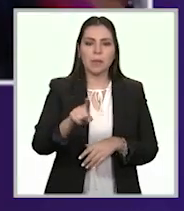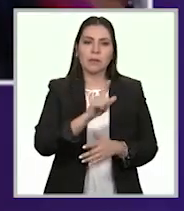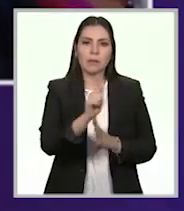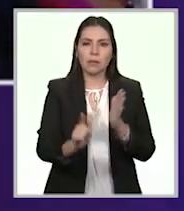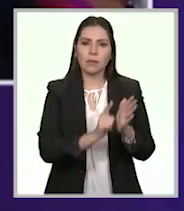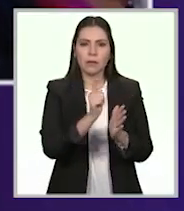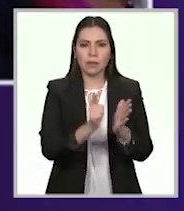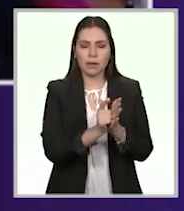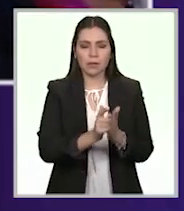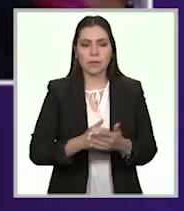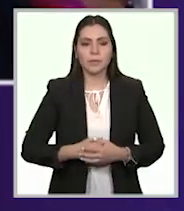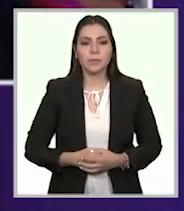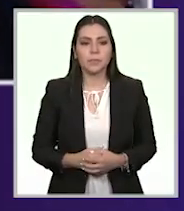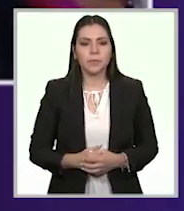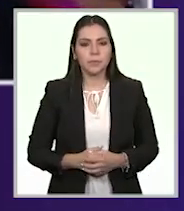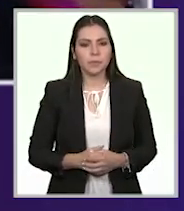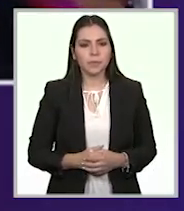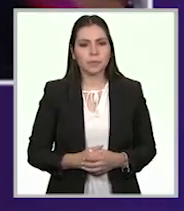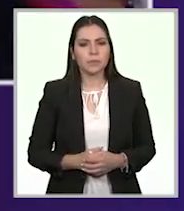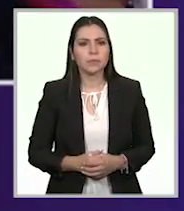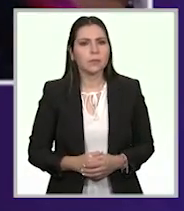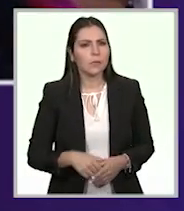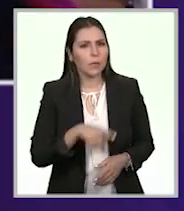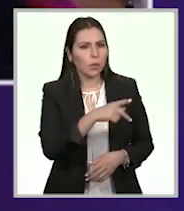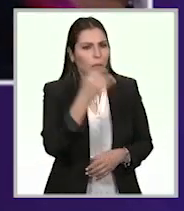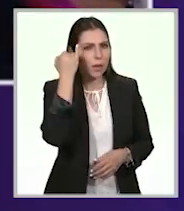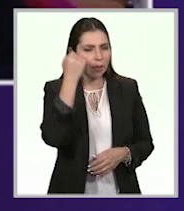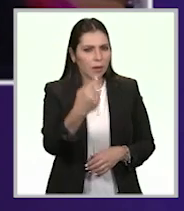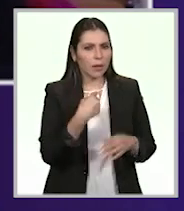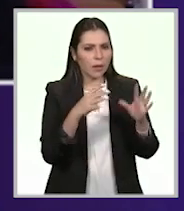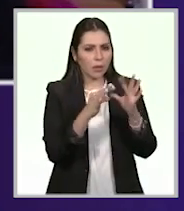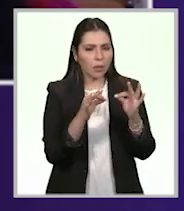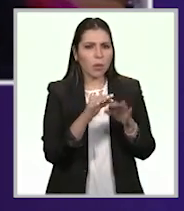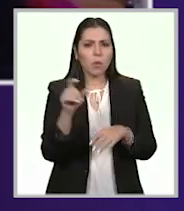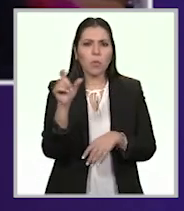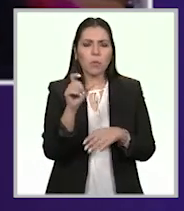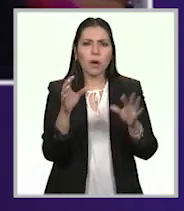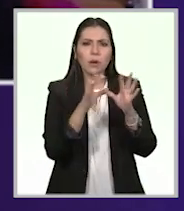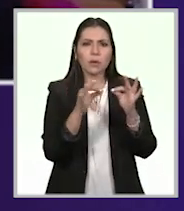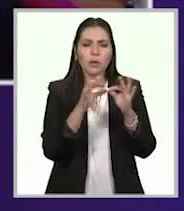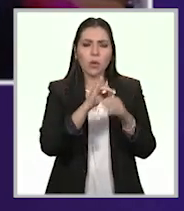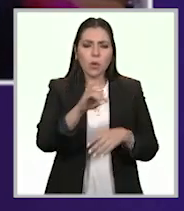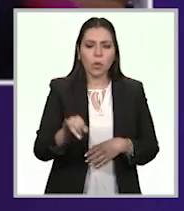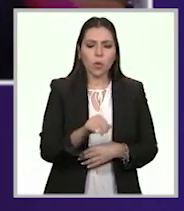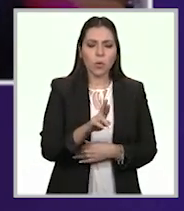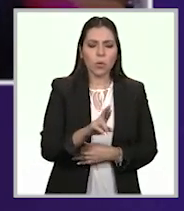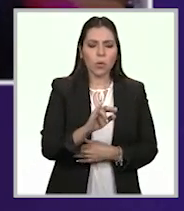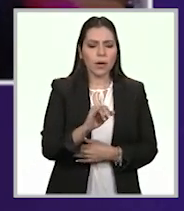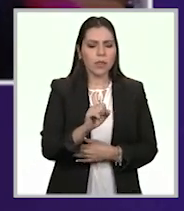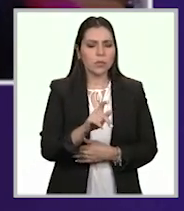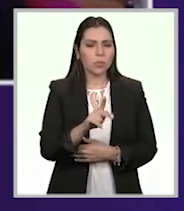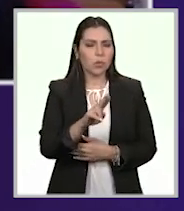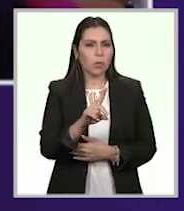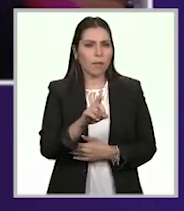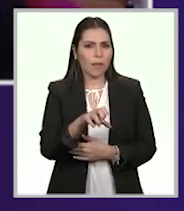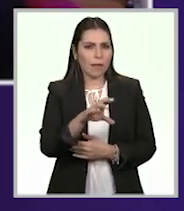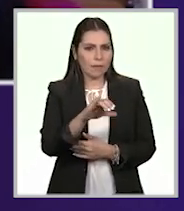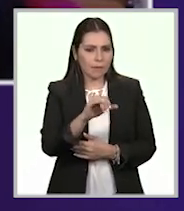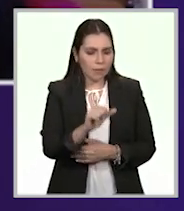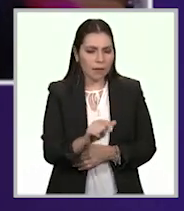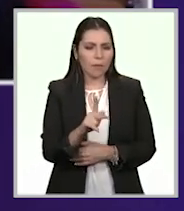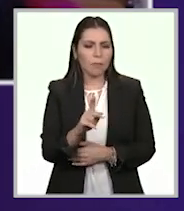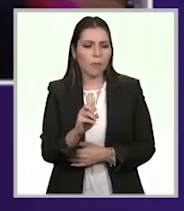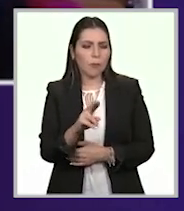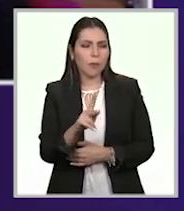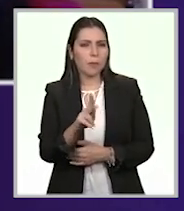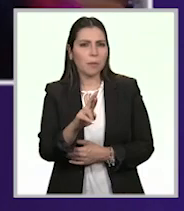procura el Estado de Derecho. En ese orden de ideas, Ana María, ¿de qué hablamos cuando hablamos un sistema de jurisprudencia por precedente? ¿Cuáles son